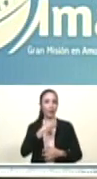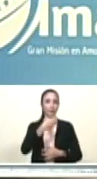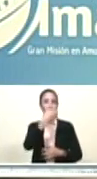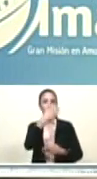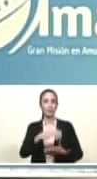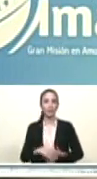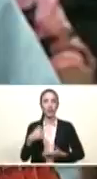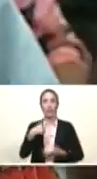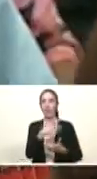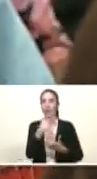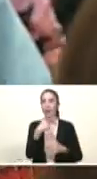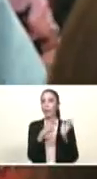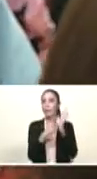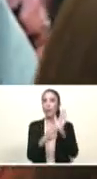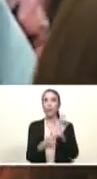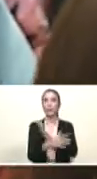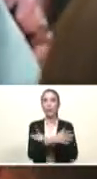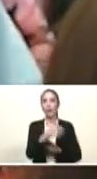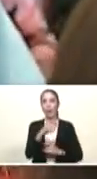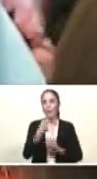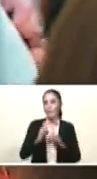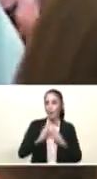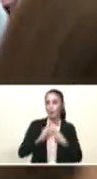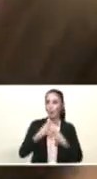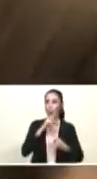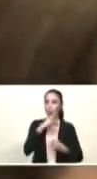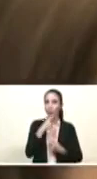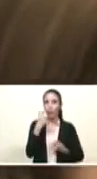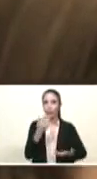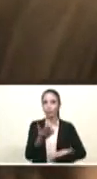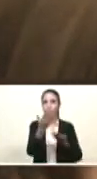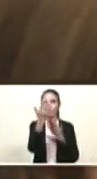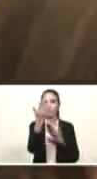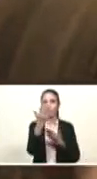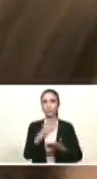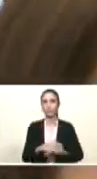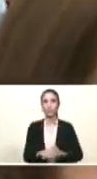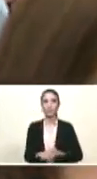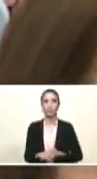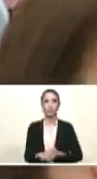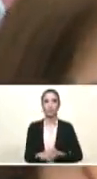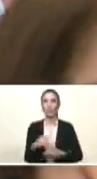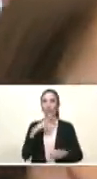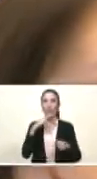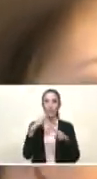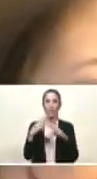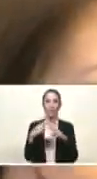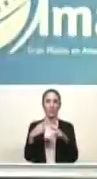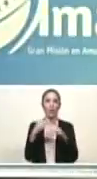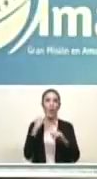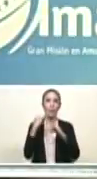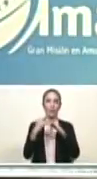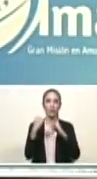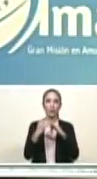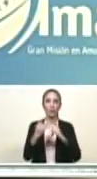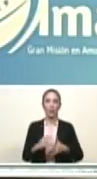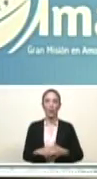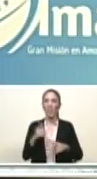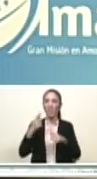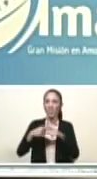nuestros pensionados, a Ruth Di Massis. ¿Ese apellido es italiano? Griego, Di